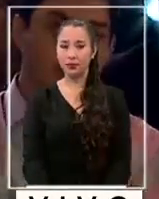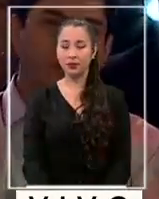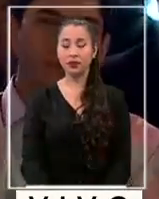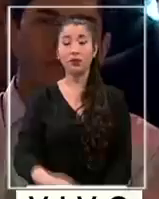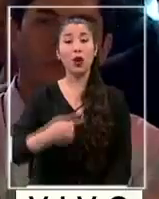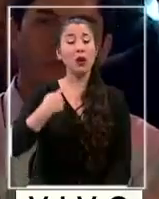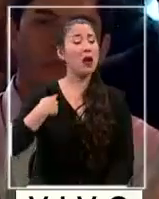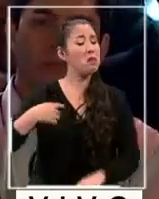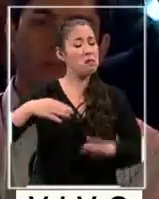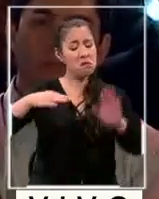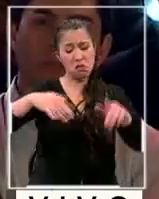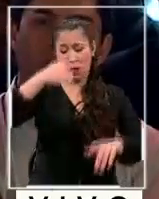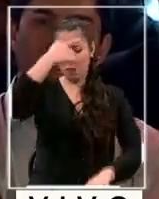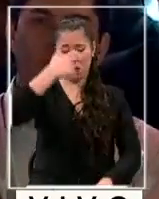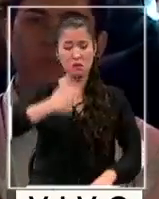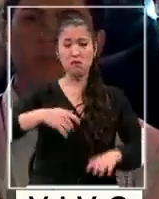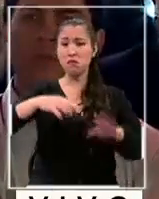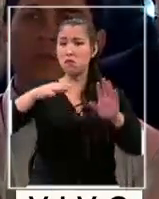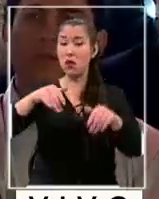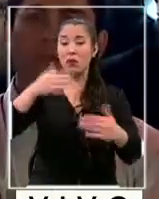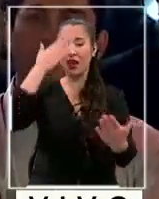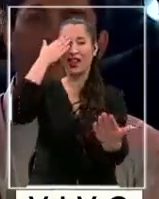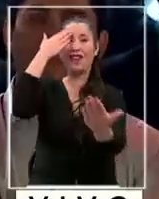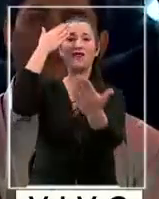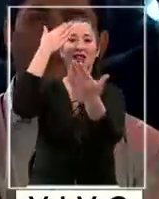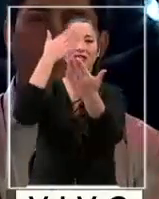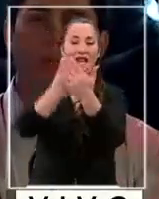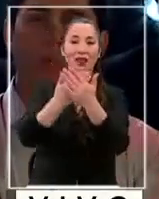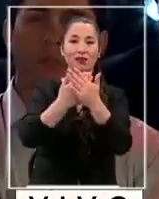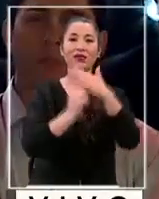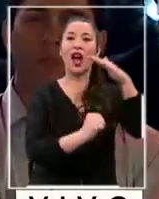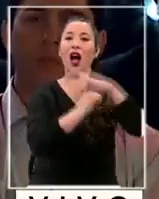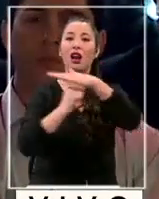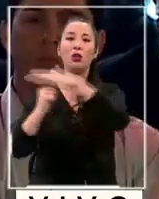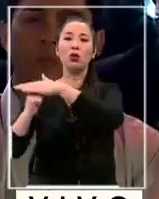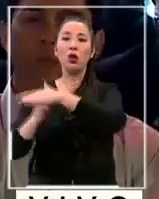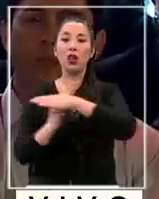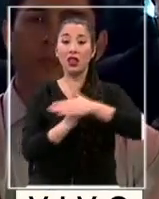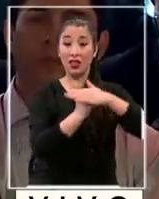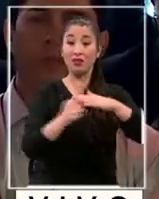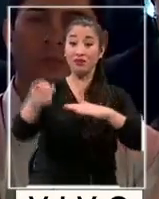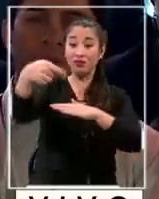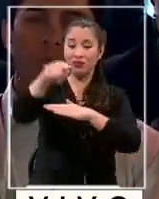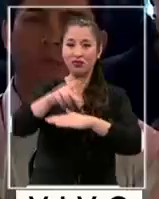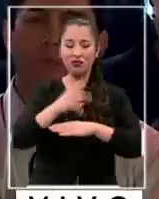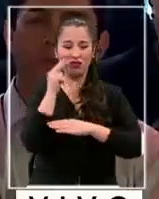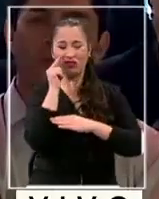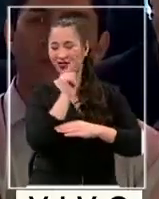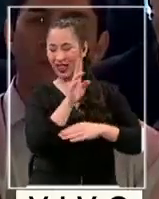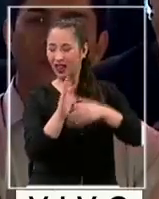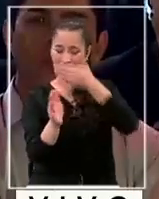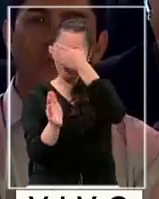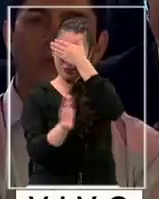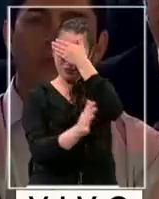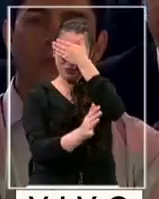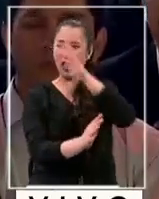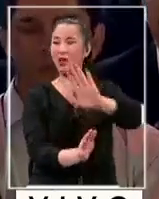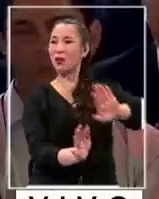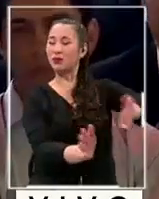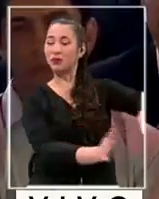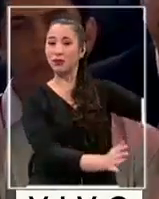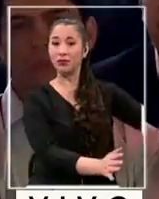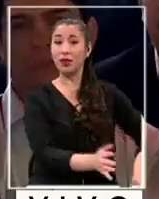Soy el mismo que enfrenté a las autoridades que no querían ver y tapaban la realidad con un dedo.